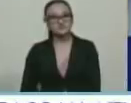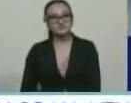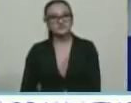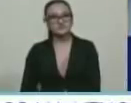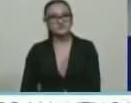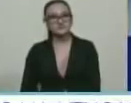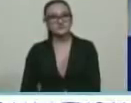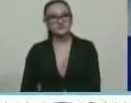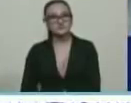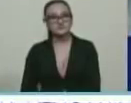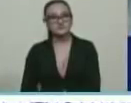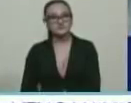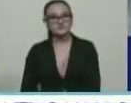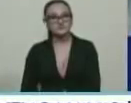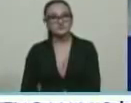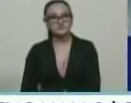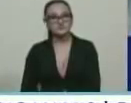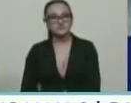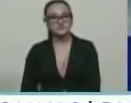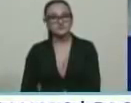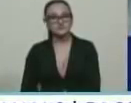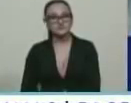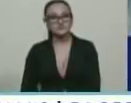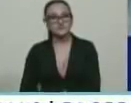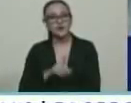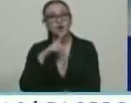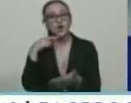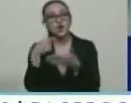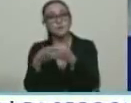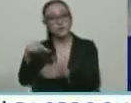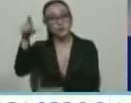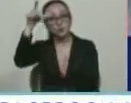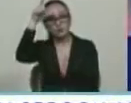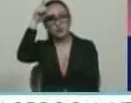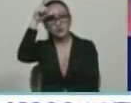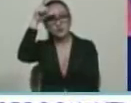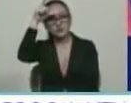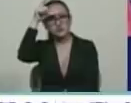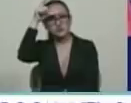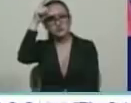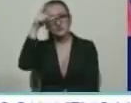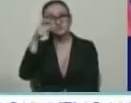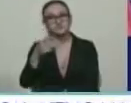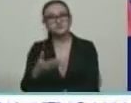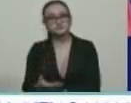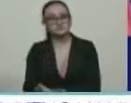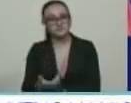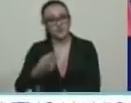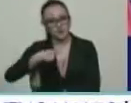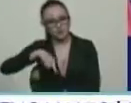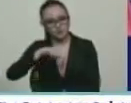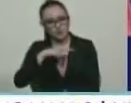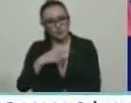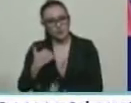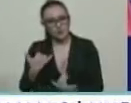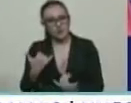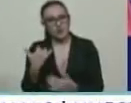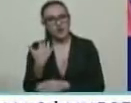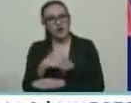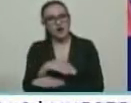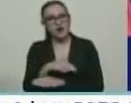Turquía olarak, en el nombre de Turquía, nosotros también, en una de las calles